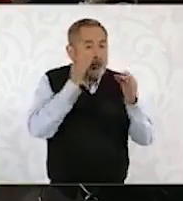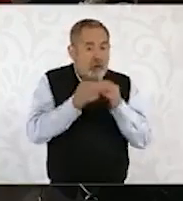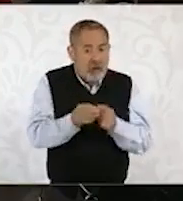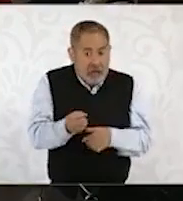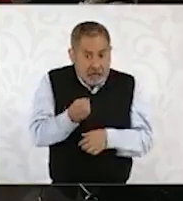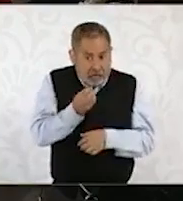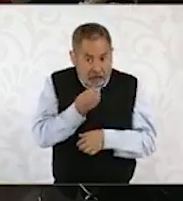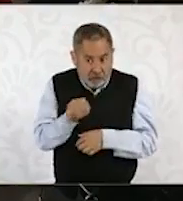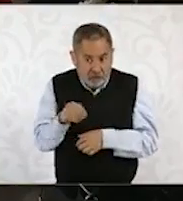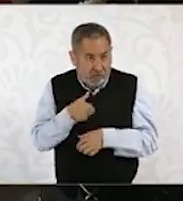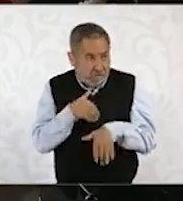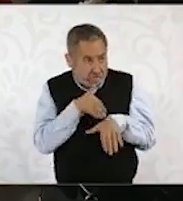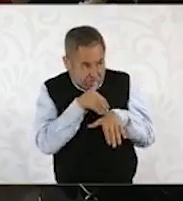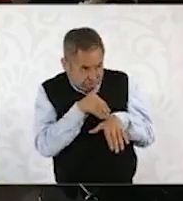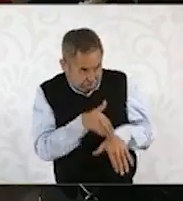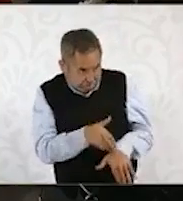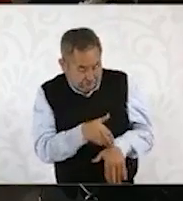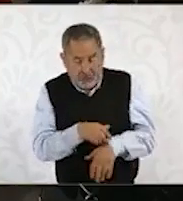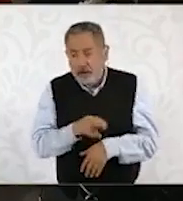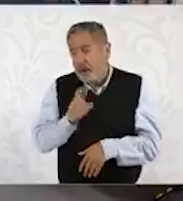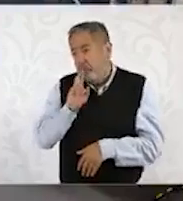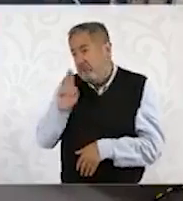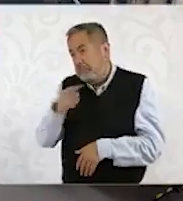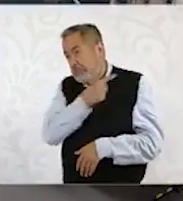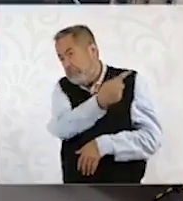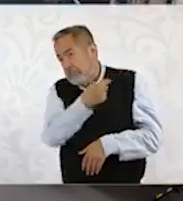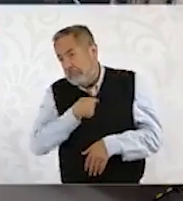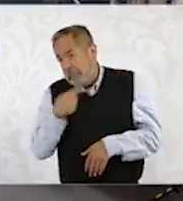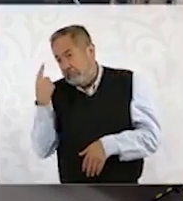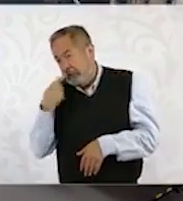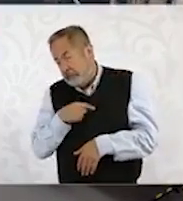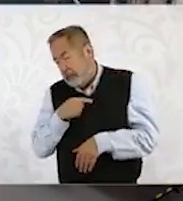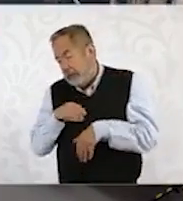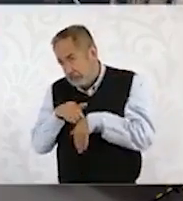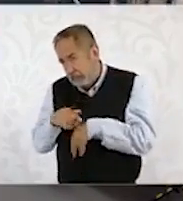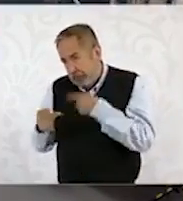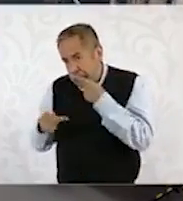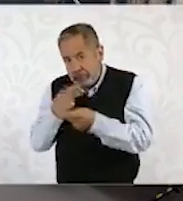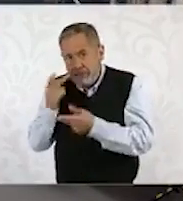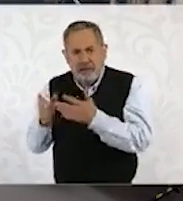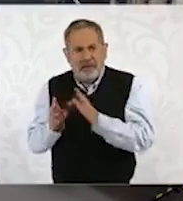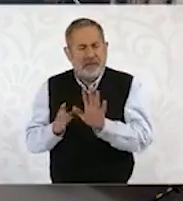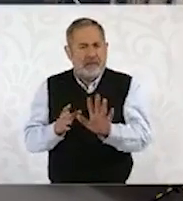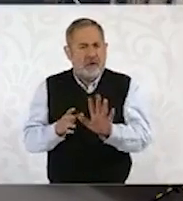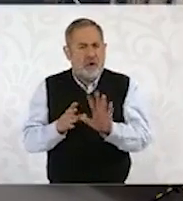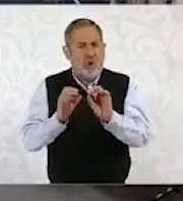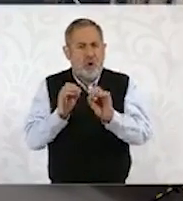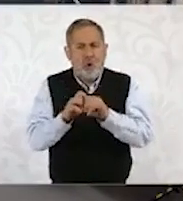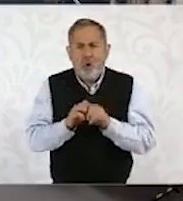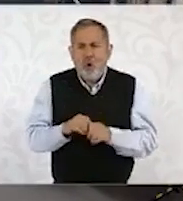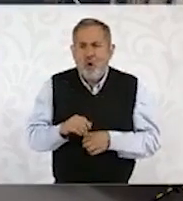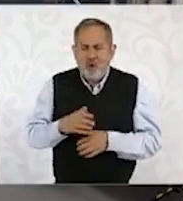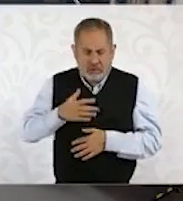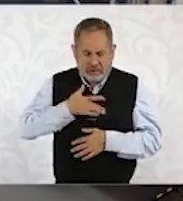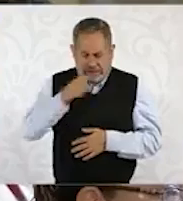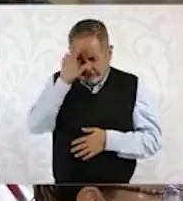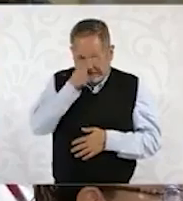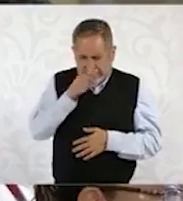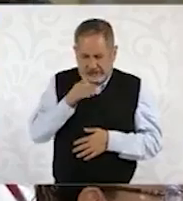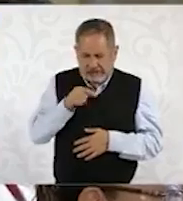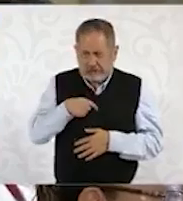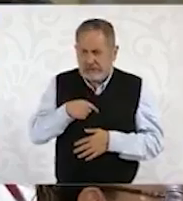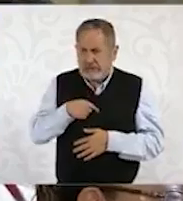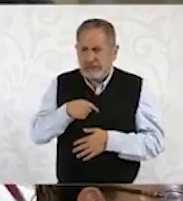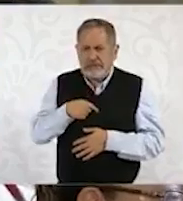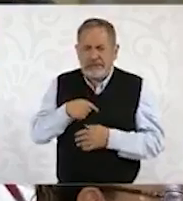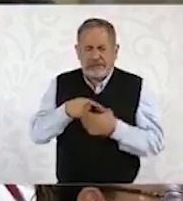obligado a responder o a realizar una pregunta que vaya en contra de su conciencia o de su creencia